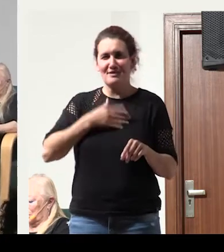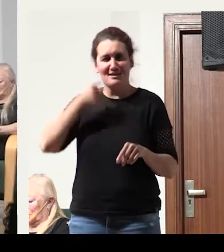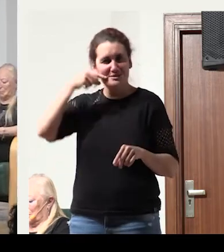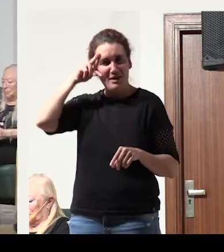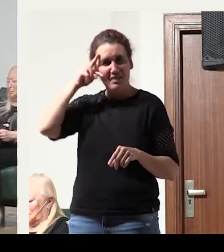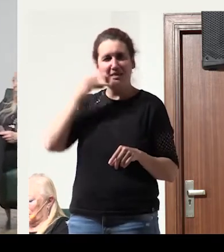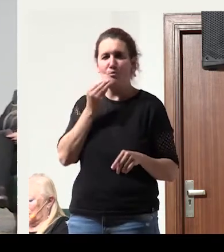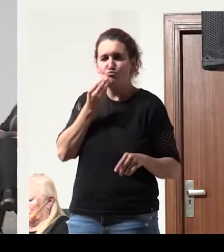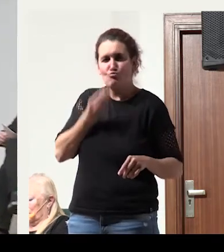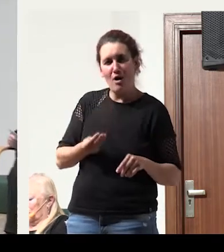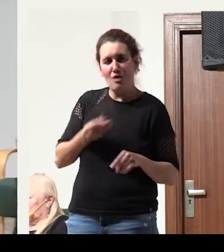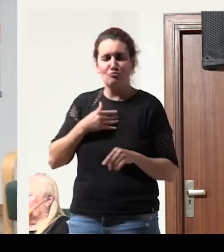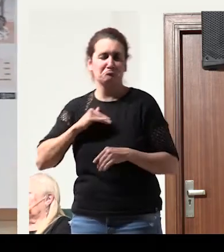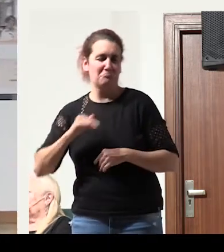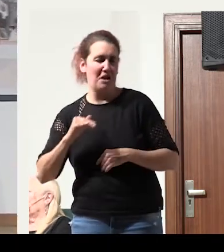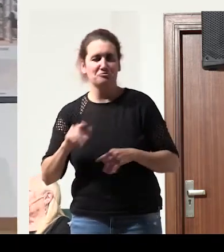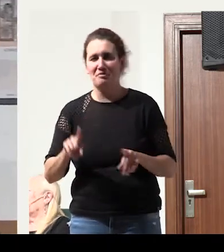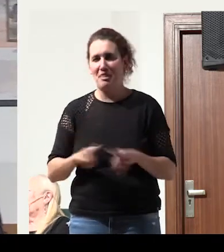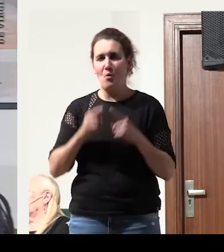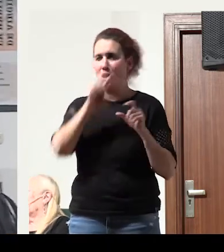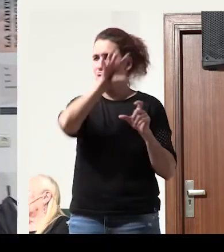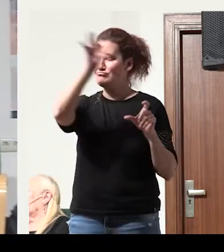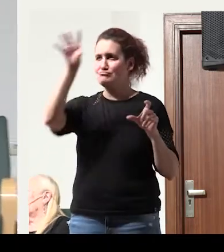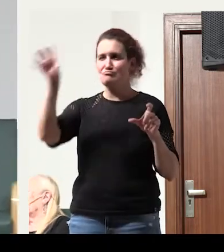o malos.